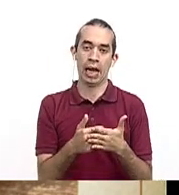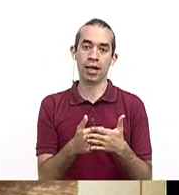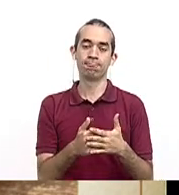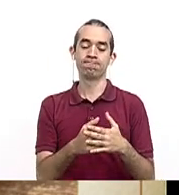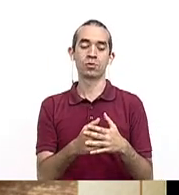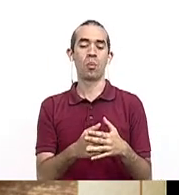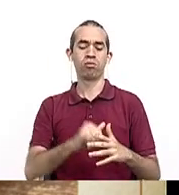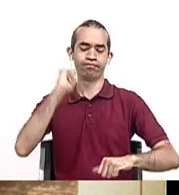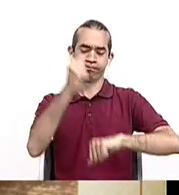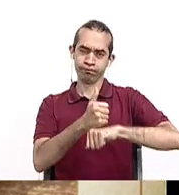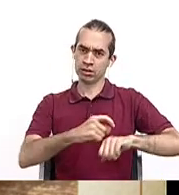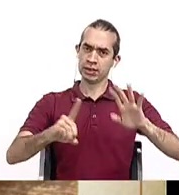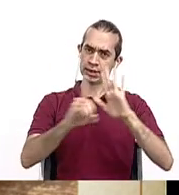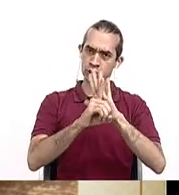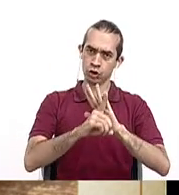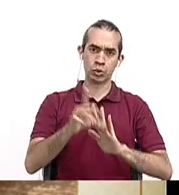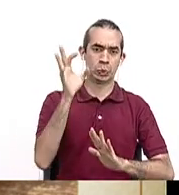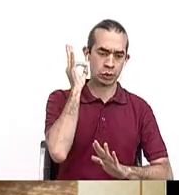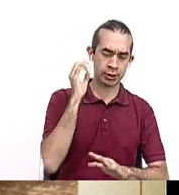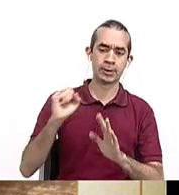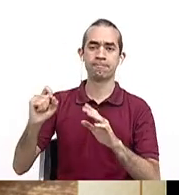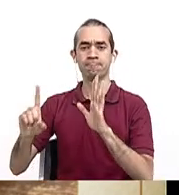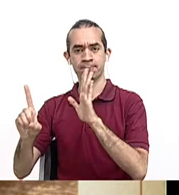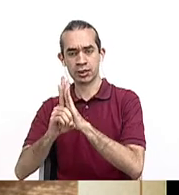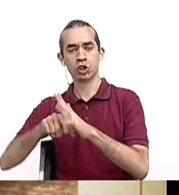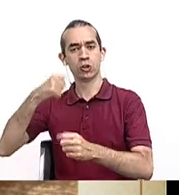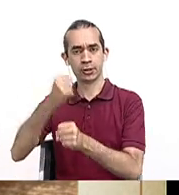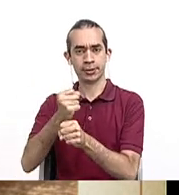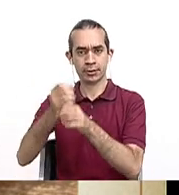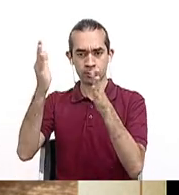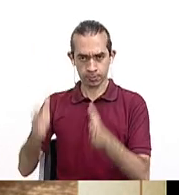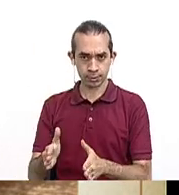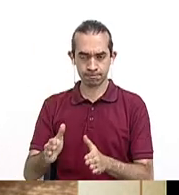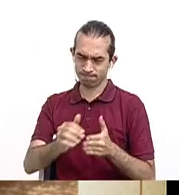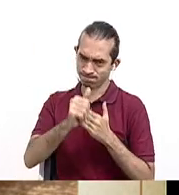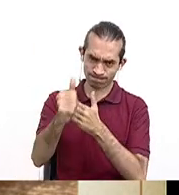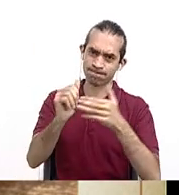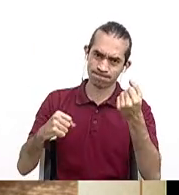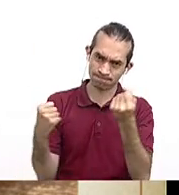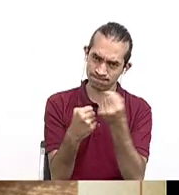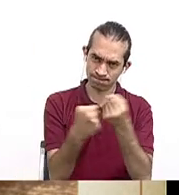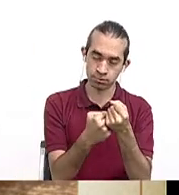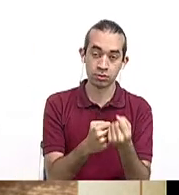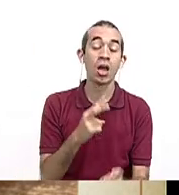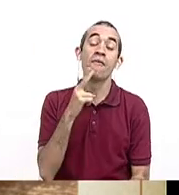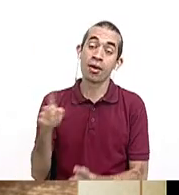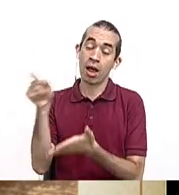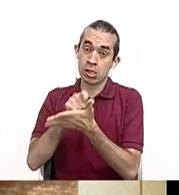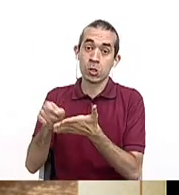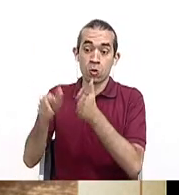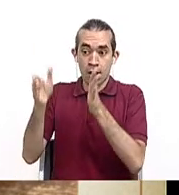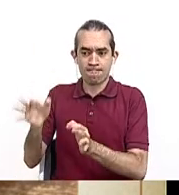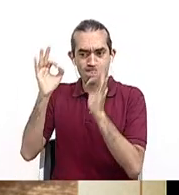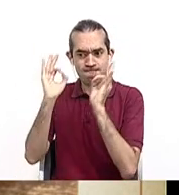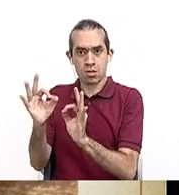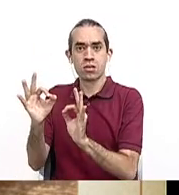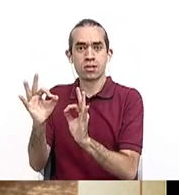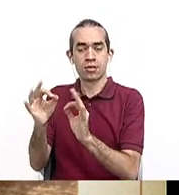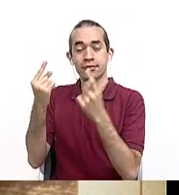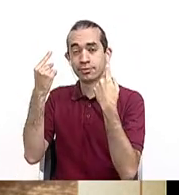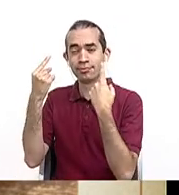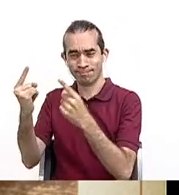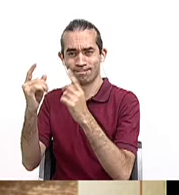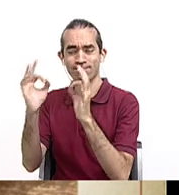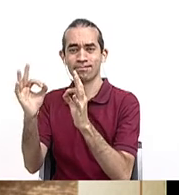de las mujeres y de los trabajadores es cierto que carmelita era una gran escritora y una